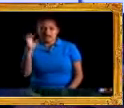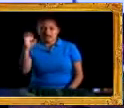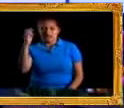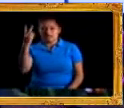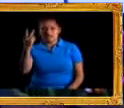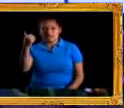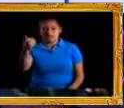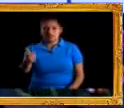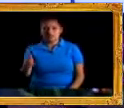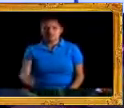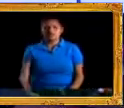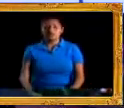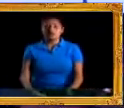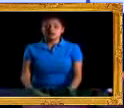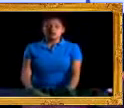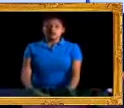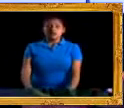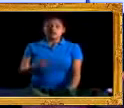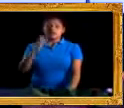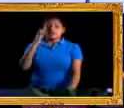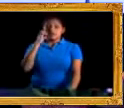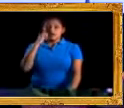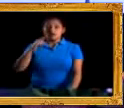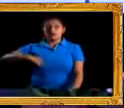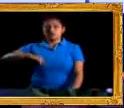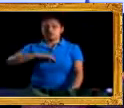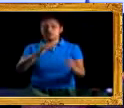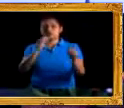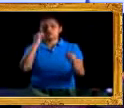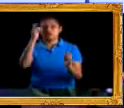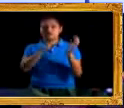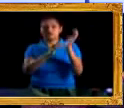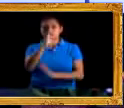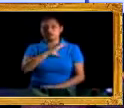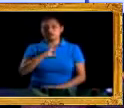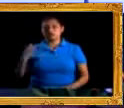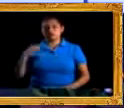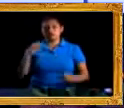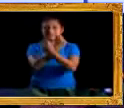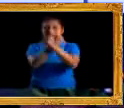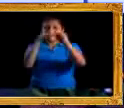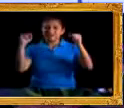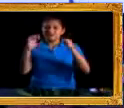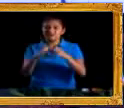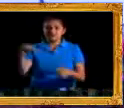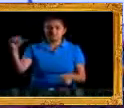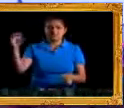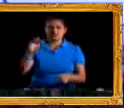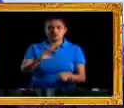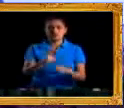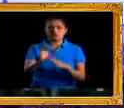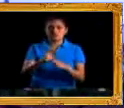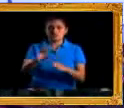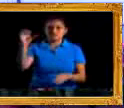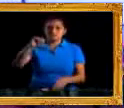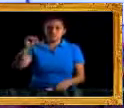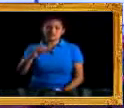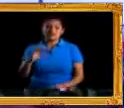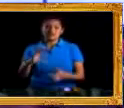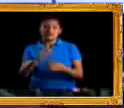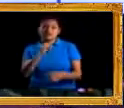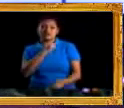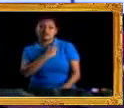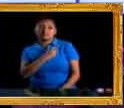del Padre, nuestro Señor Jesucristo, para salvarnos de la corrupción, de las riquezas de este mundo. Y hermano,